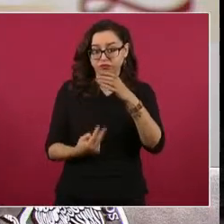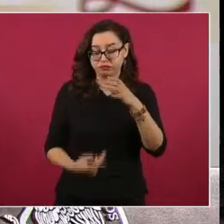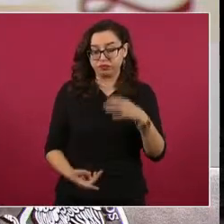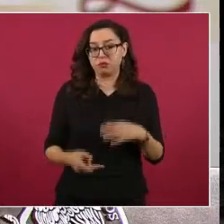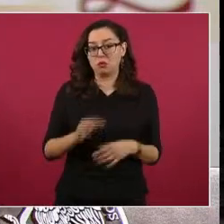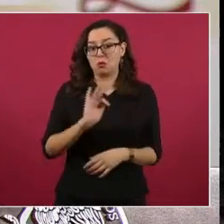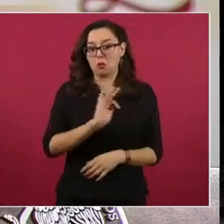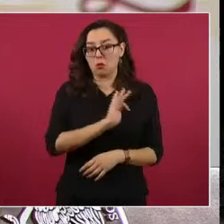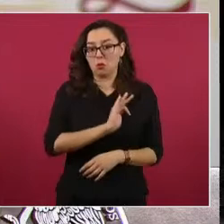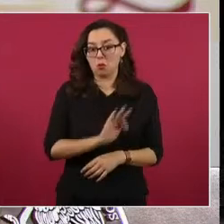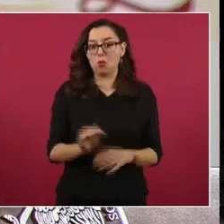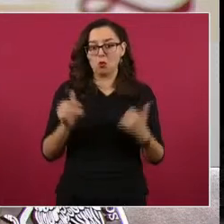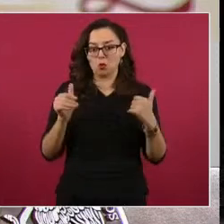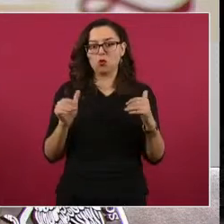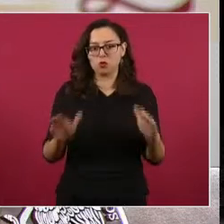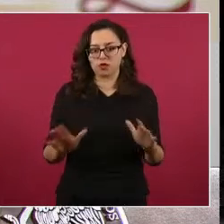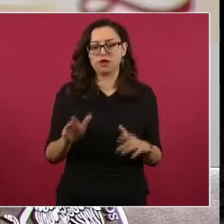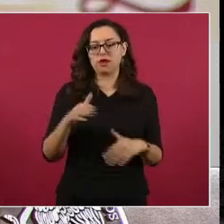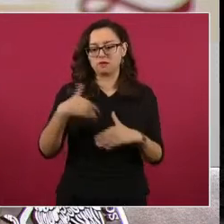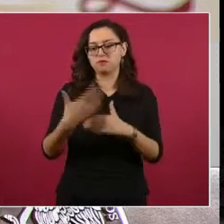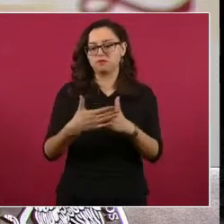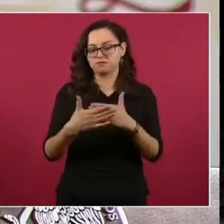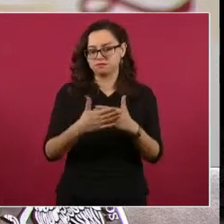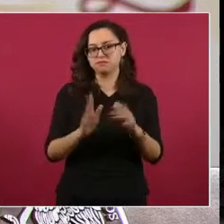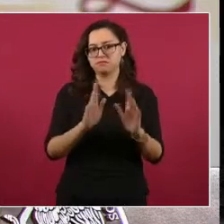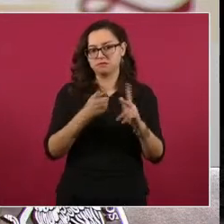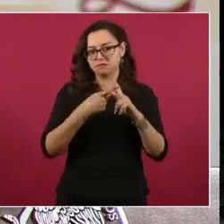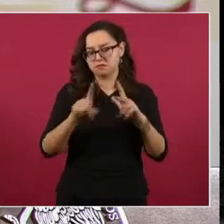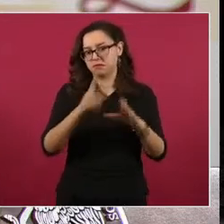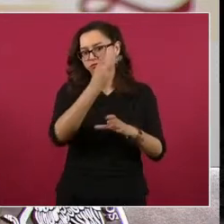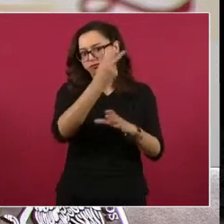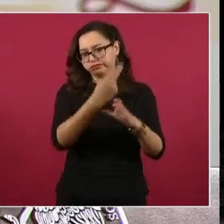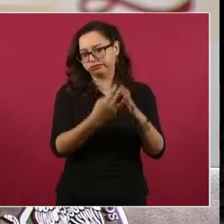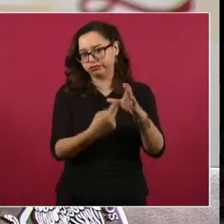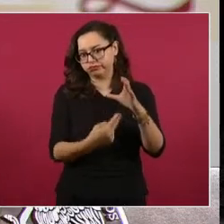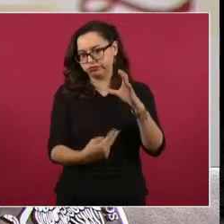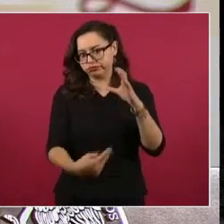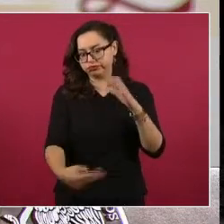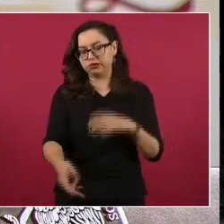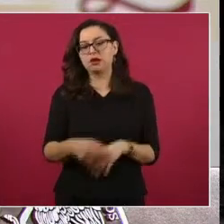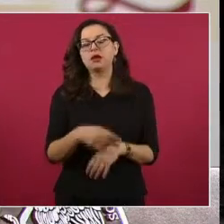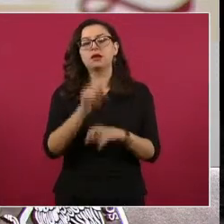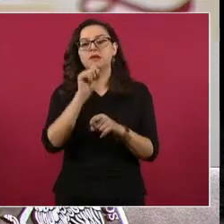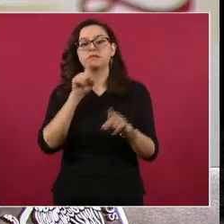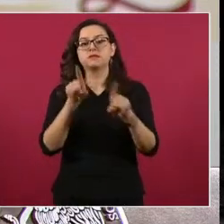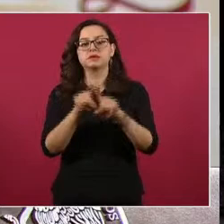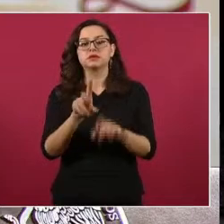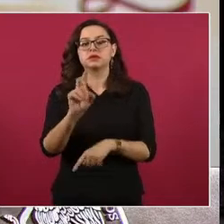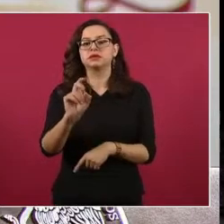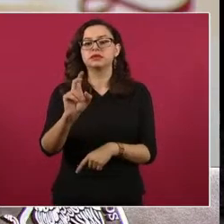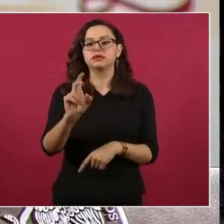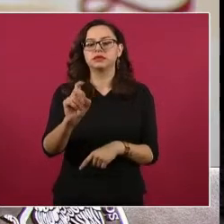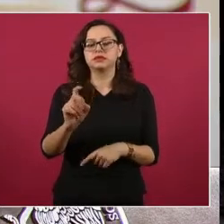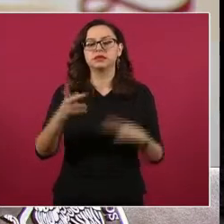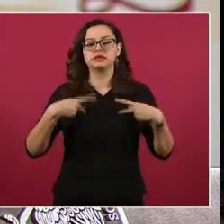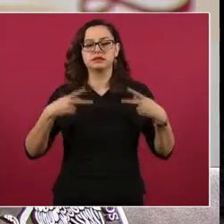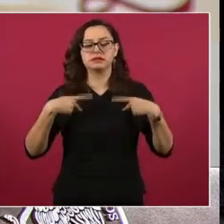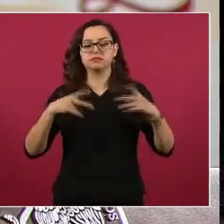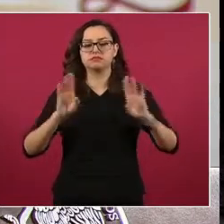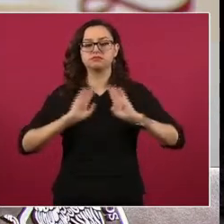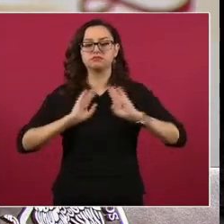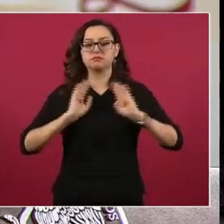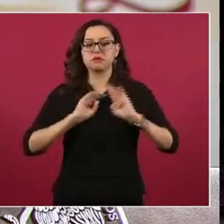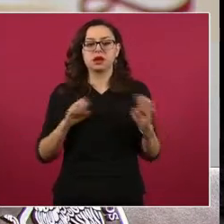rescate y evacuación de los personas atrapados tenemos 30 elementos del ejército del equipo de respuesta inmediata de